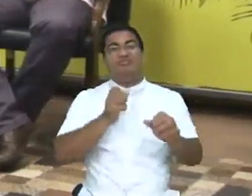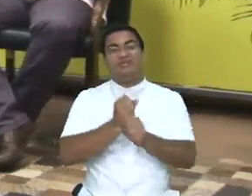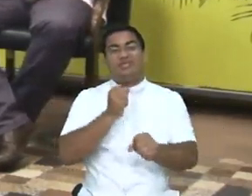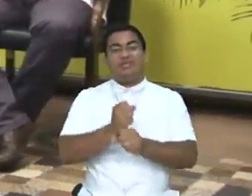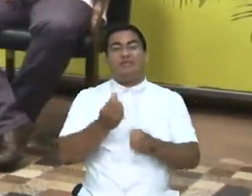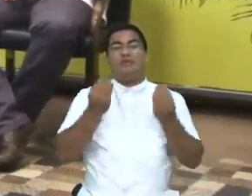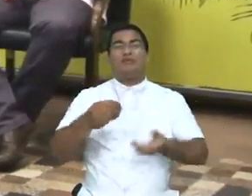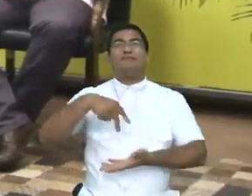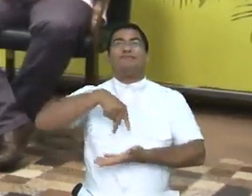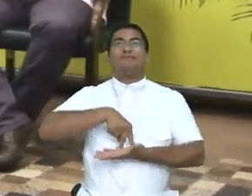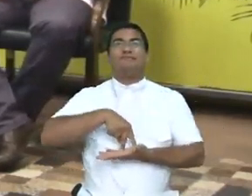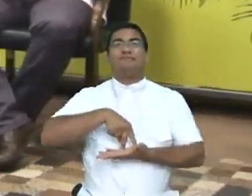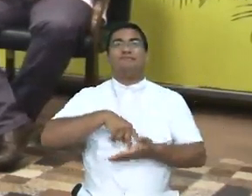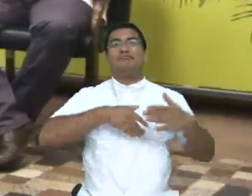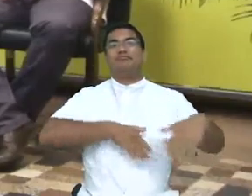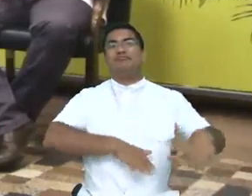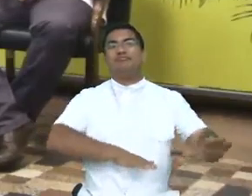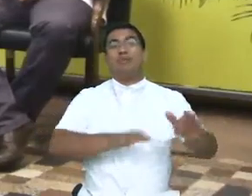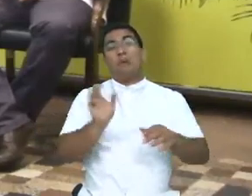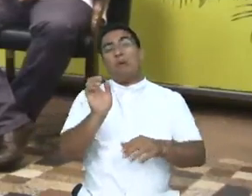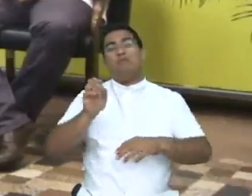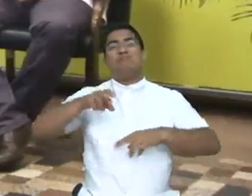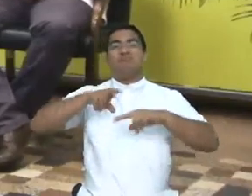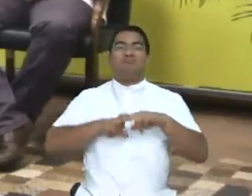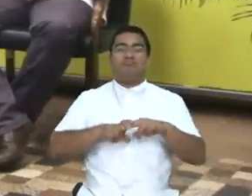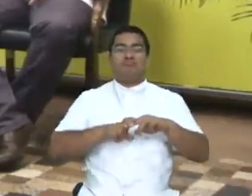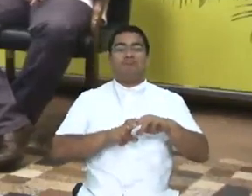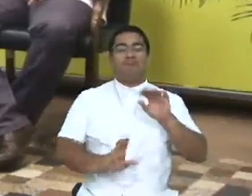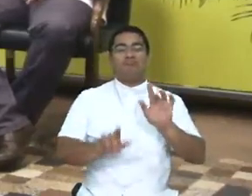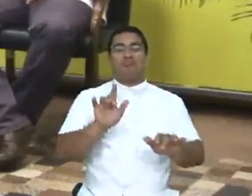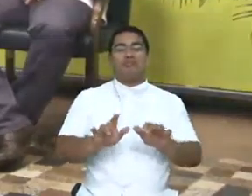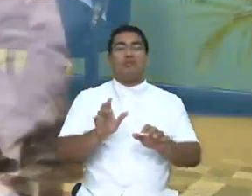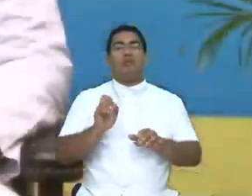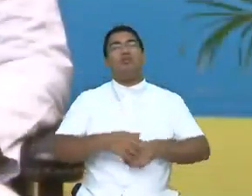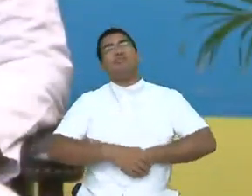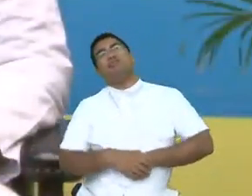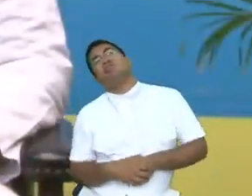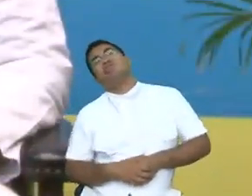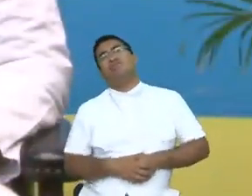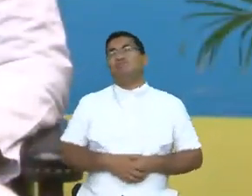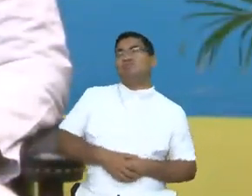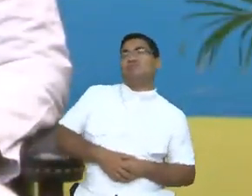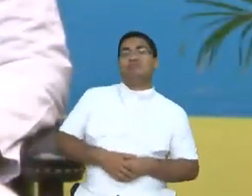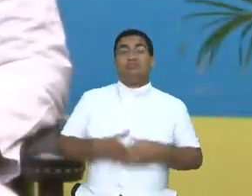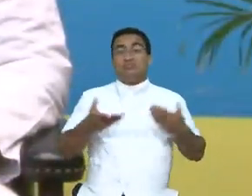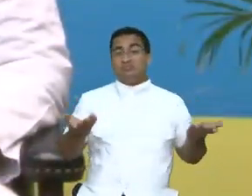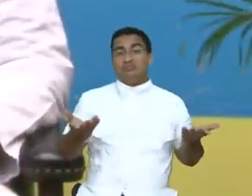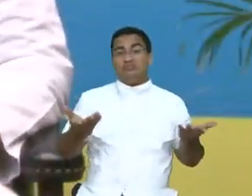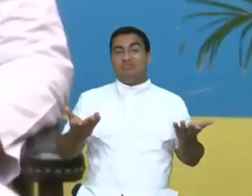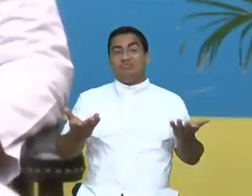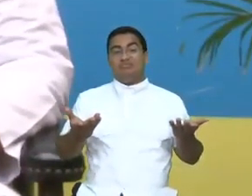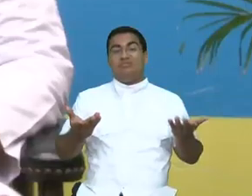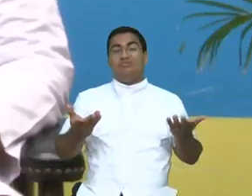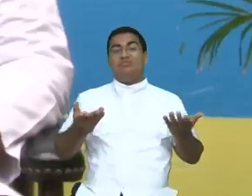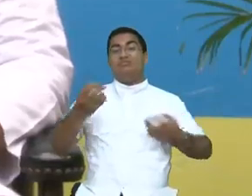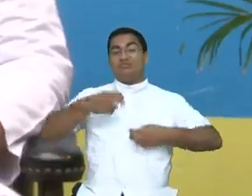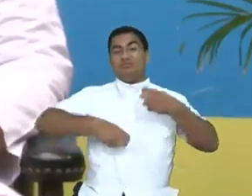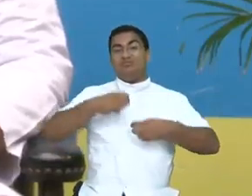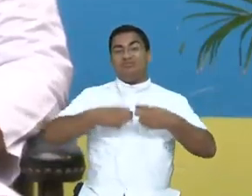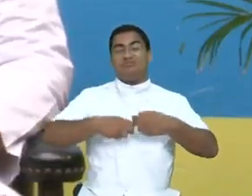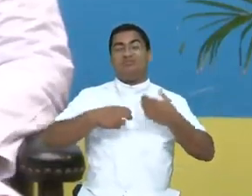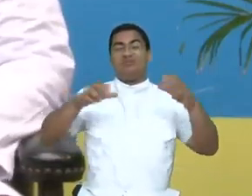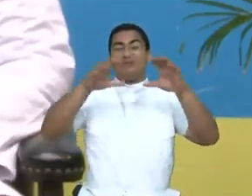tiempos prolongados, ya sea sentado de pie, o malas posturas. Una causa muy frecuente hoy en día y que es endémico,